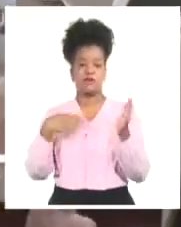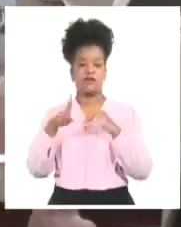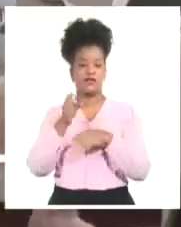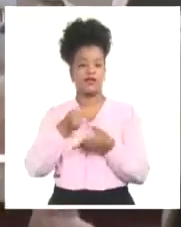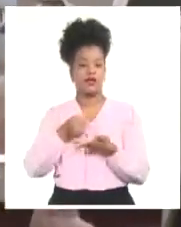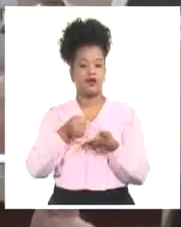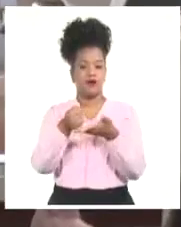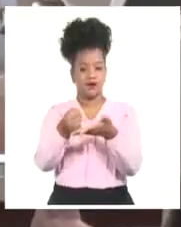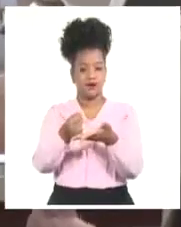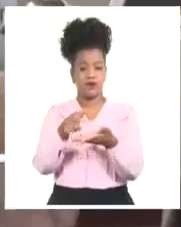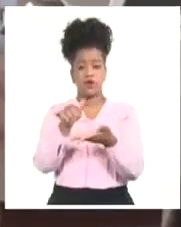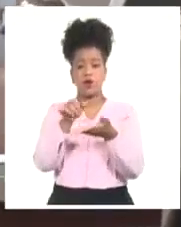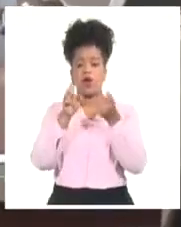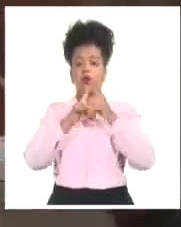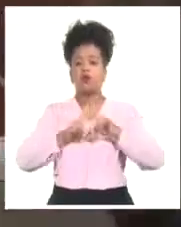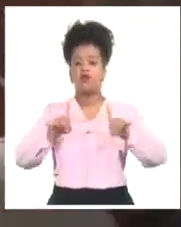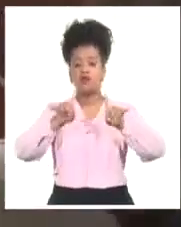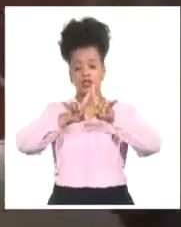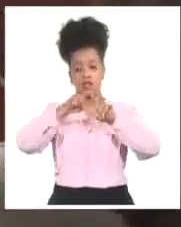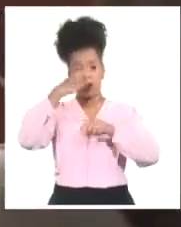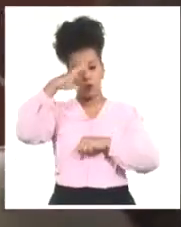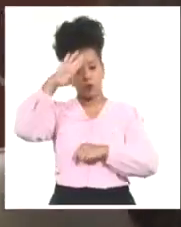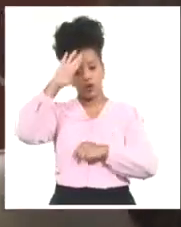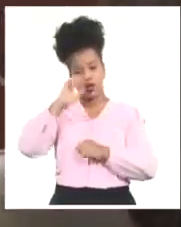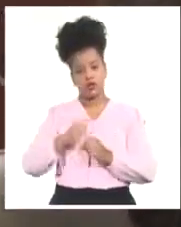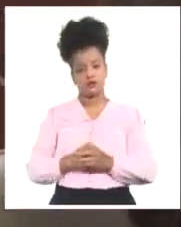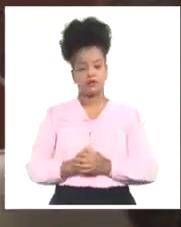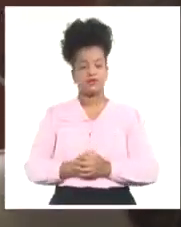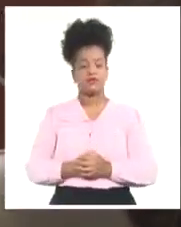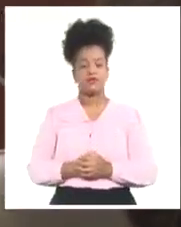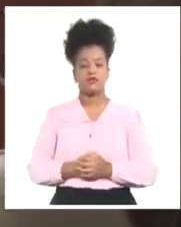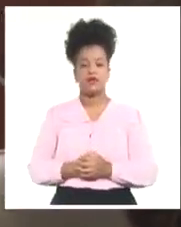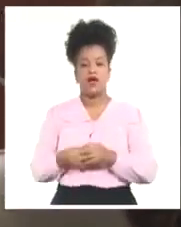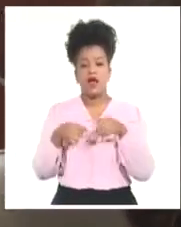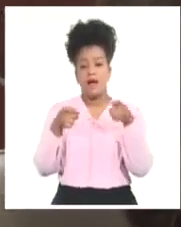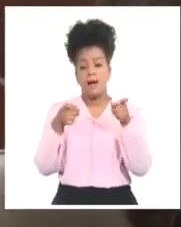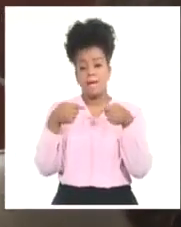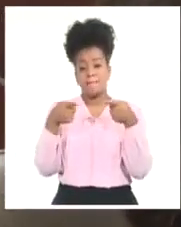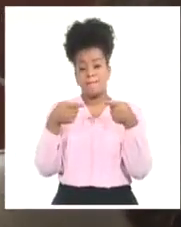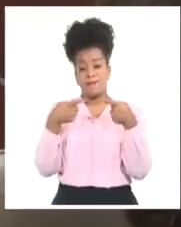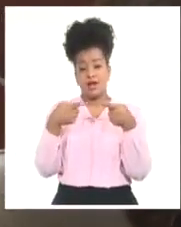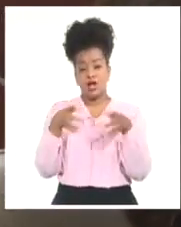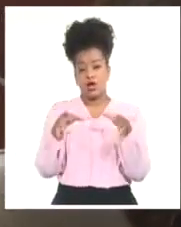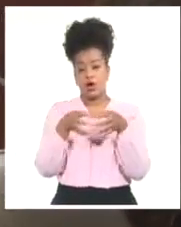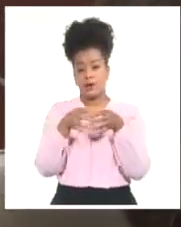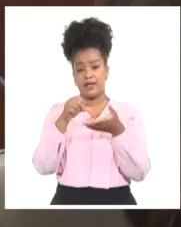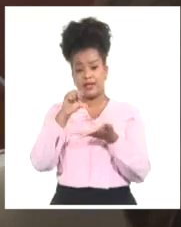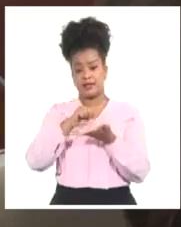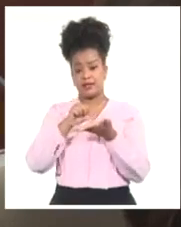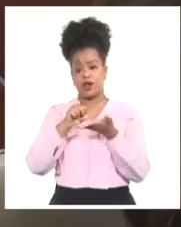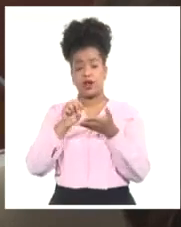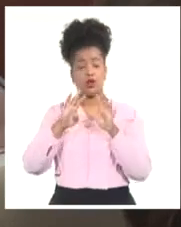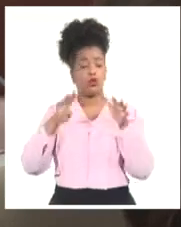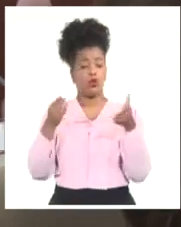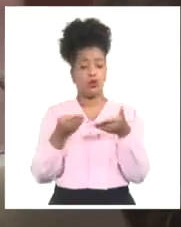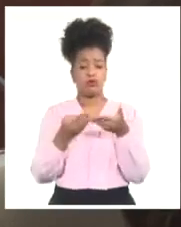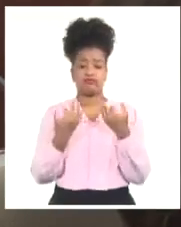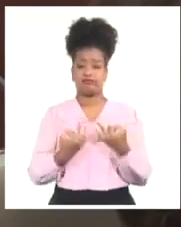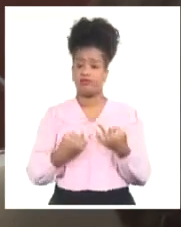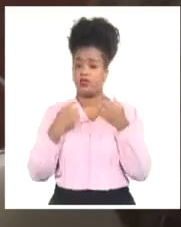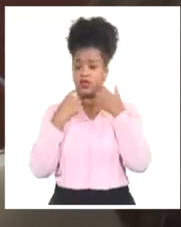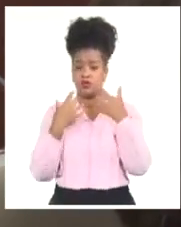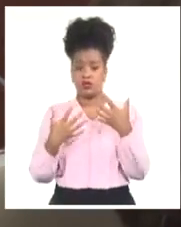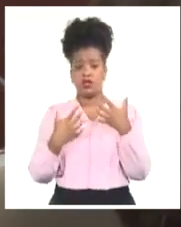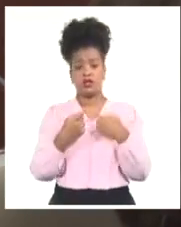entra la Universidad Cubana. Todo pleno del Comité Central es trascendental, es trascendente. Nuestro pueblo está